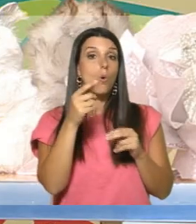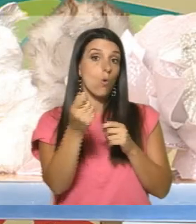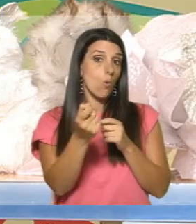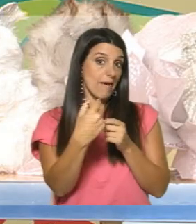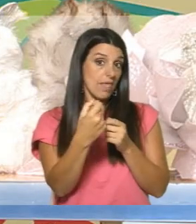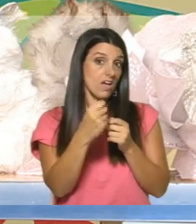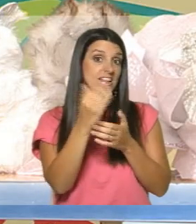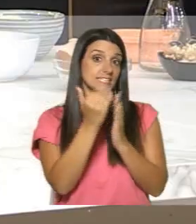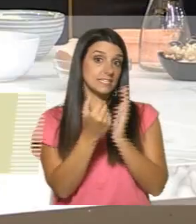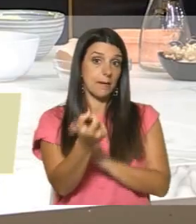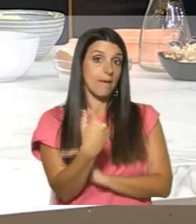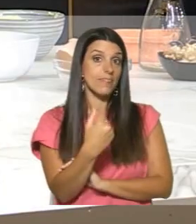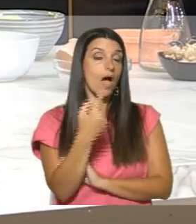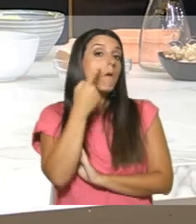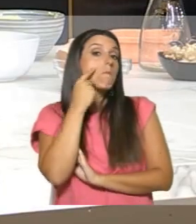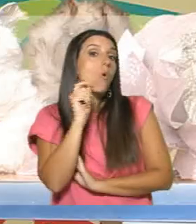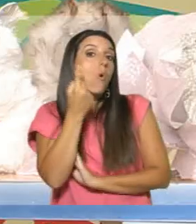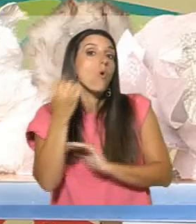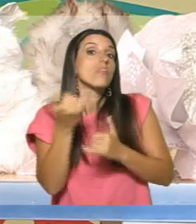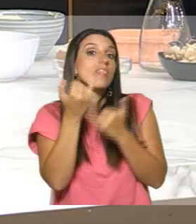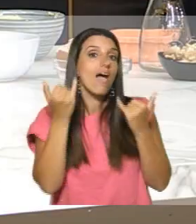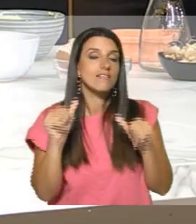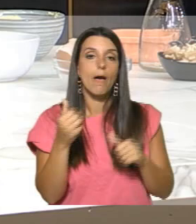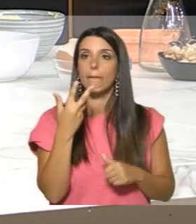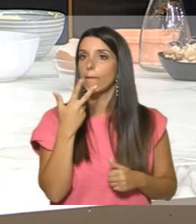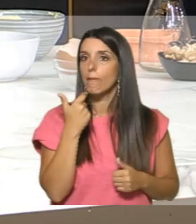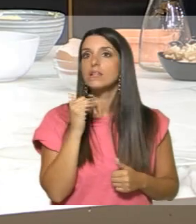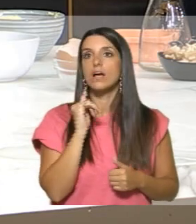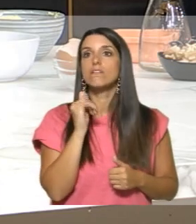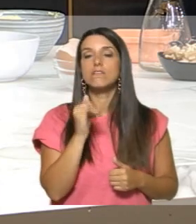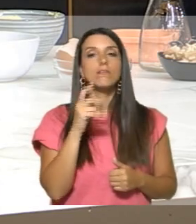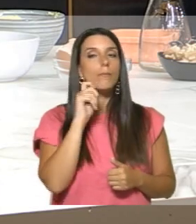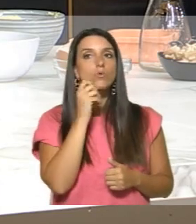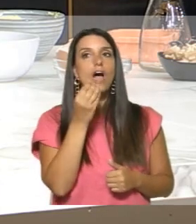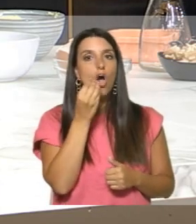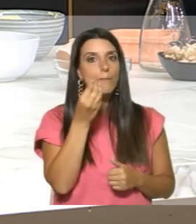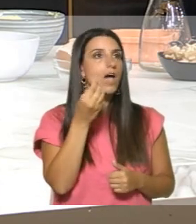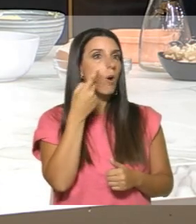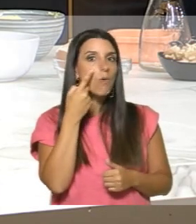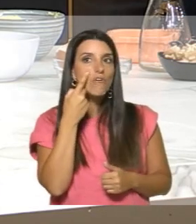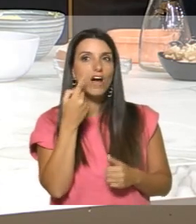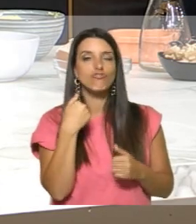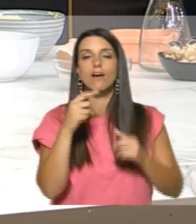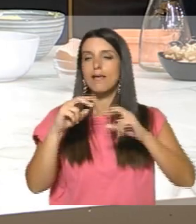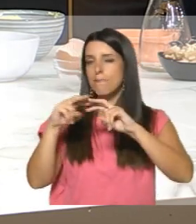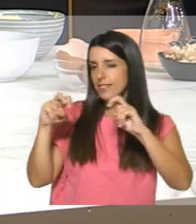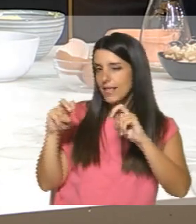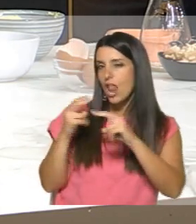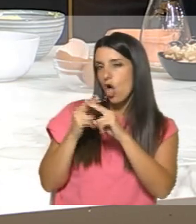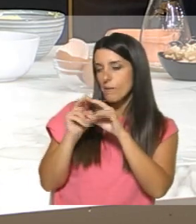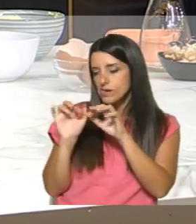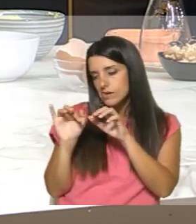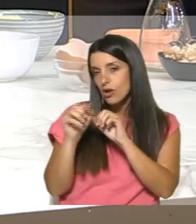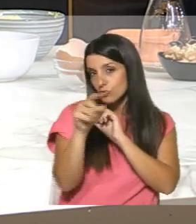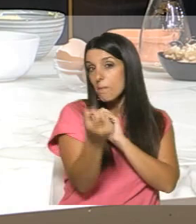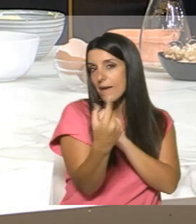probamos a hacerlo. Sí, claro, me interesa. A mí me encanta. Me encanta. Sí, eso de probar. Así que mandan, voy a investigar, pero mándanos